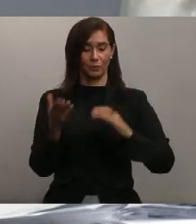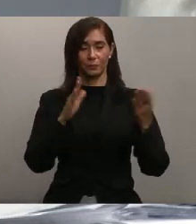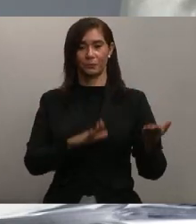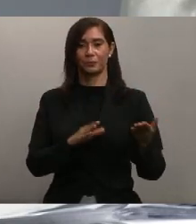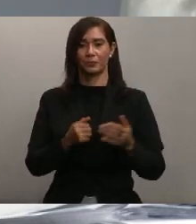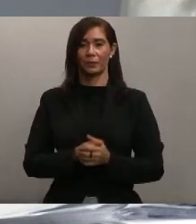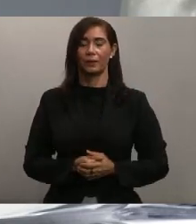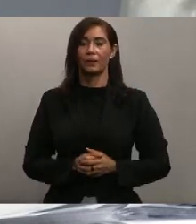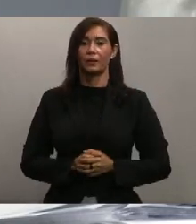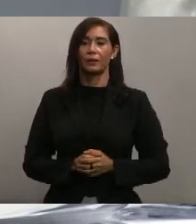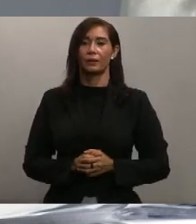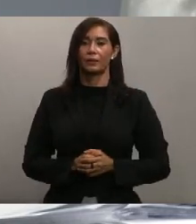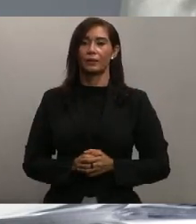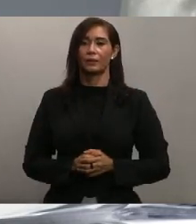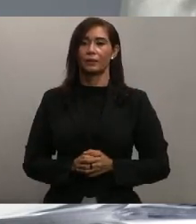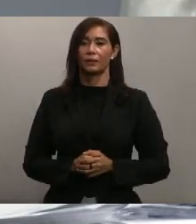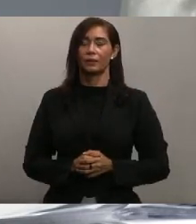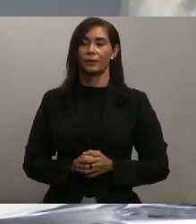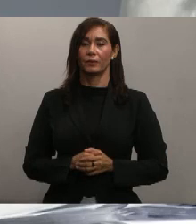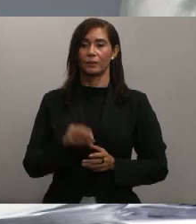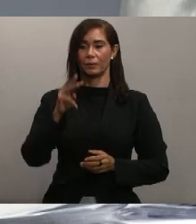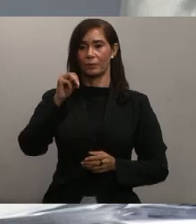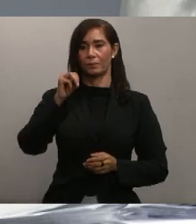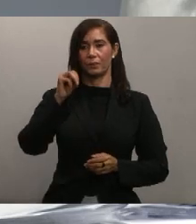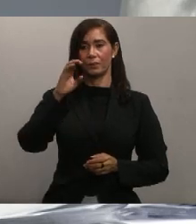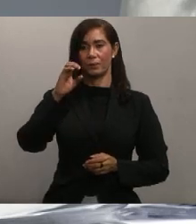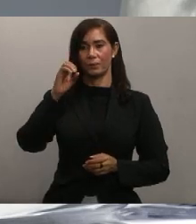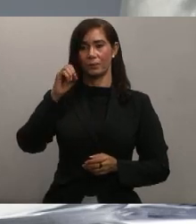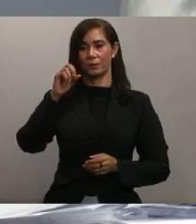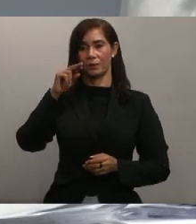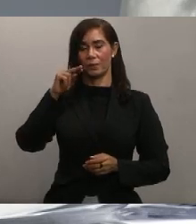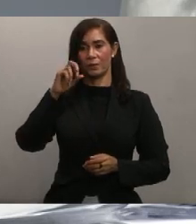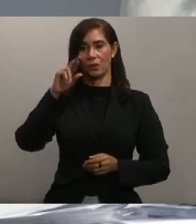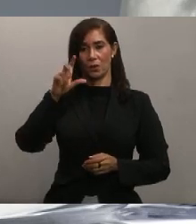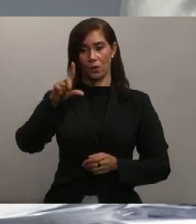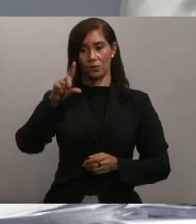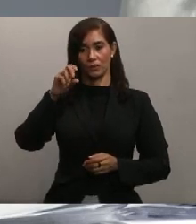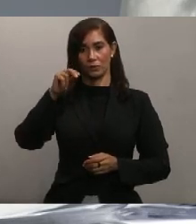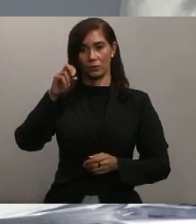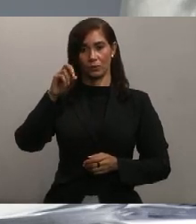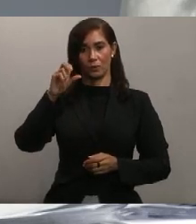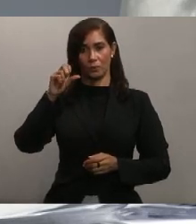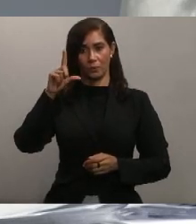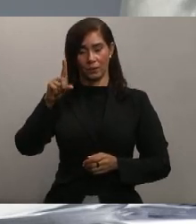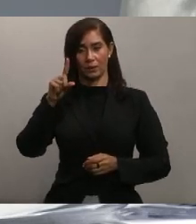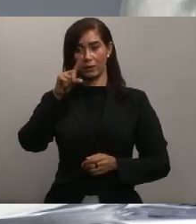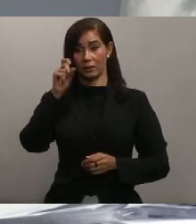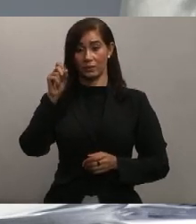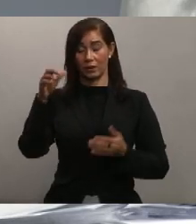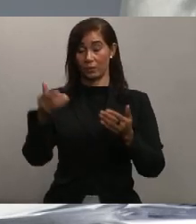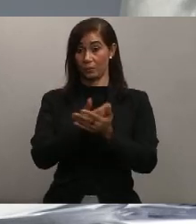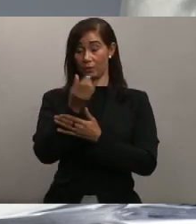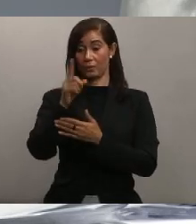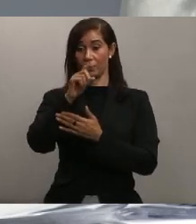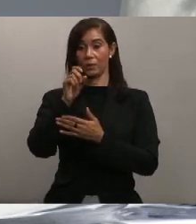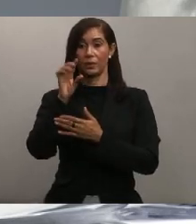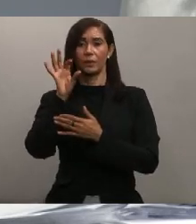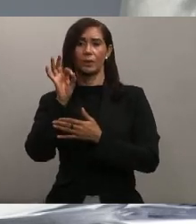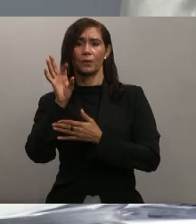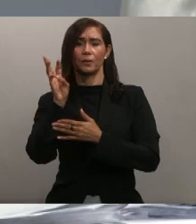fallecimientos. Monseñor Noel, 6 casos nuevos, 196